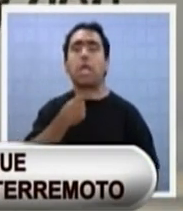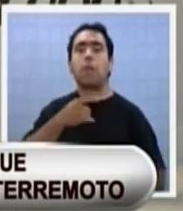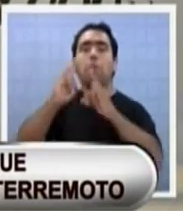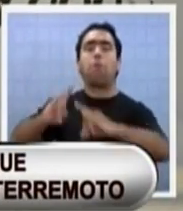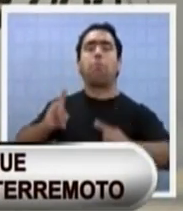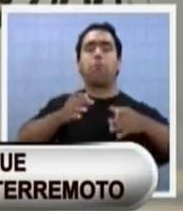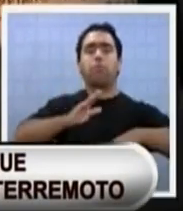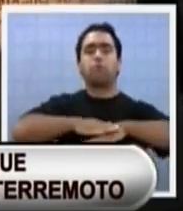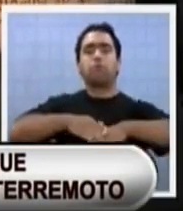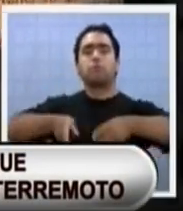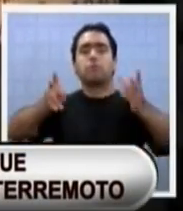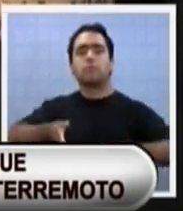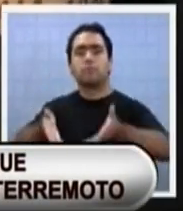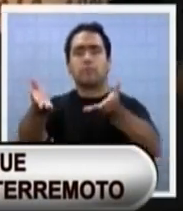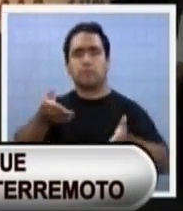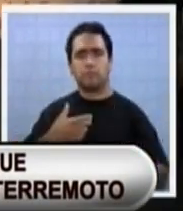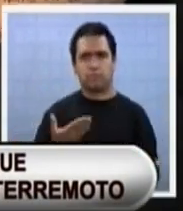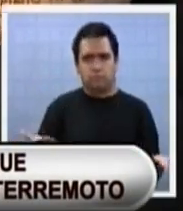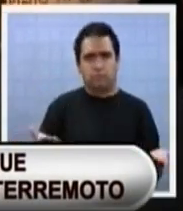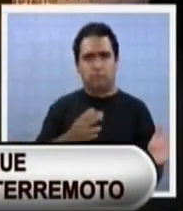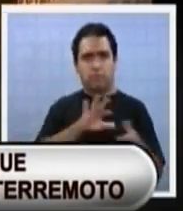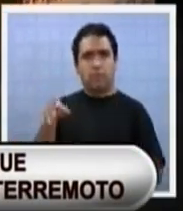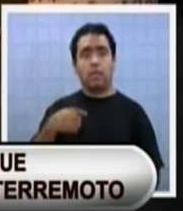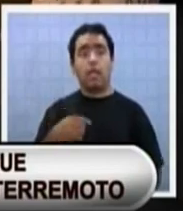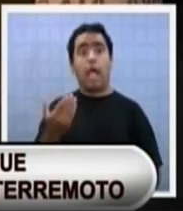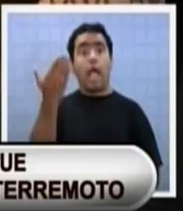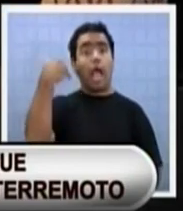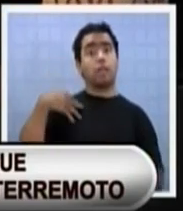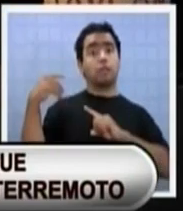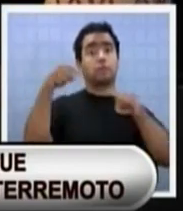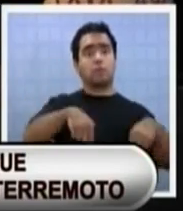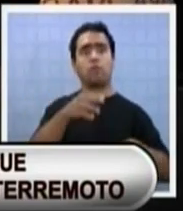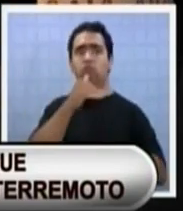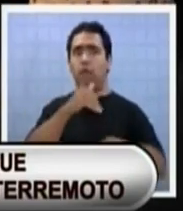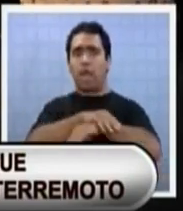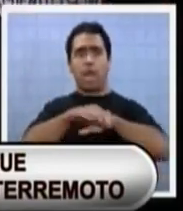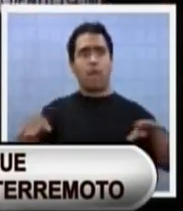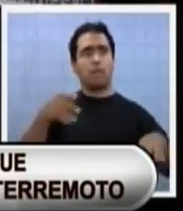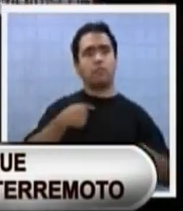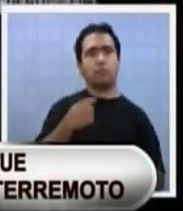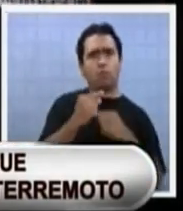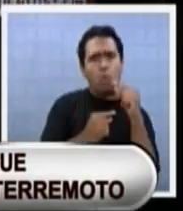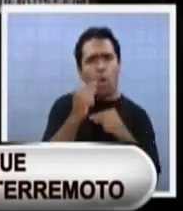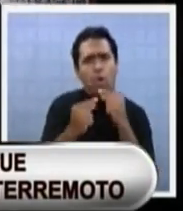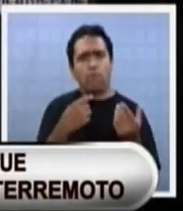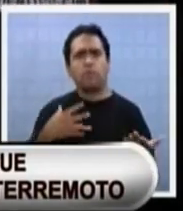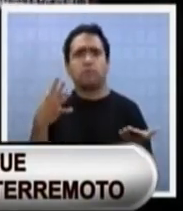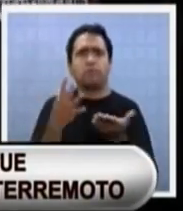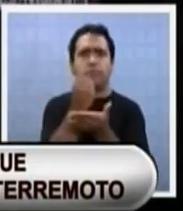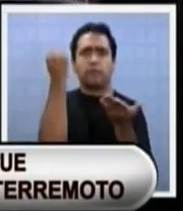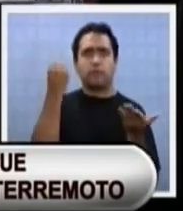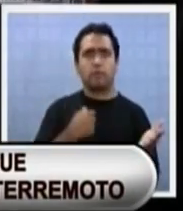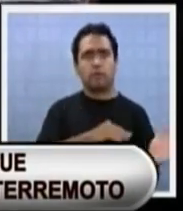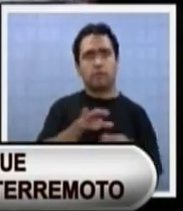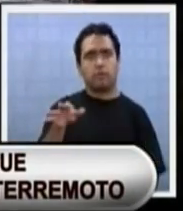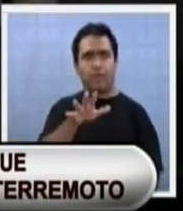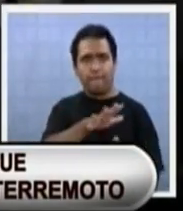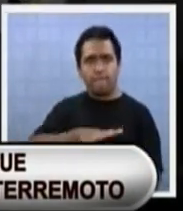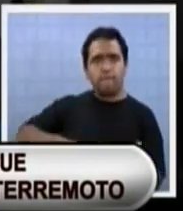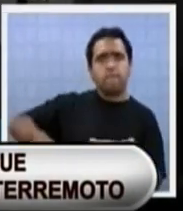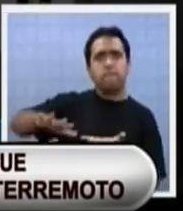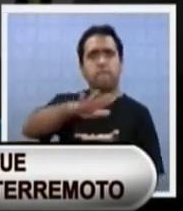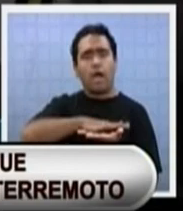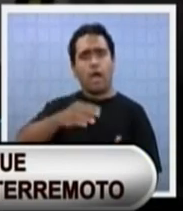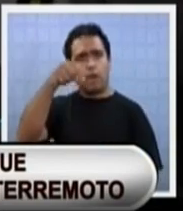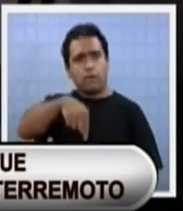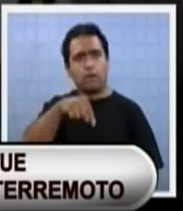afirman que cuando ellos llegaron no había nada en el sector y que les ha costado mucho lograr lo que tienen. Nuestro barrio se va a transformar